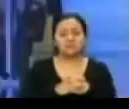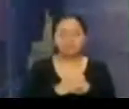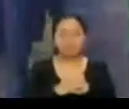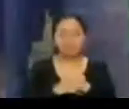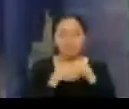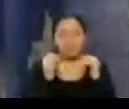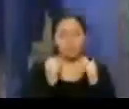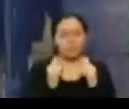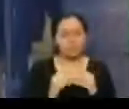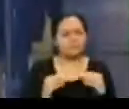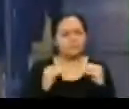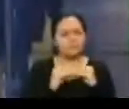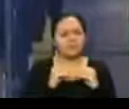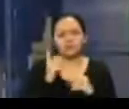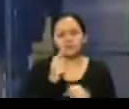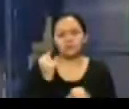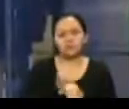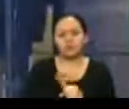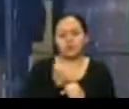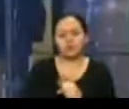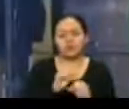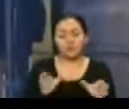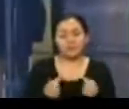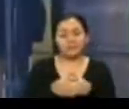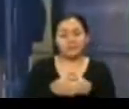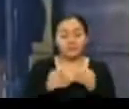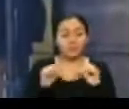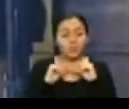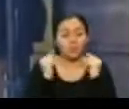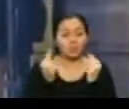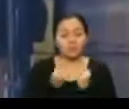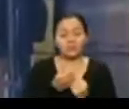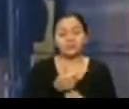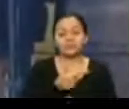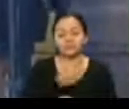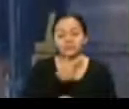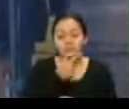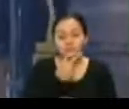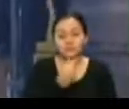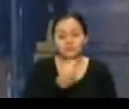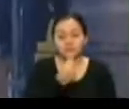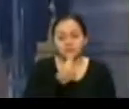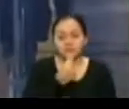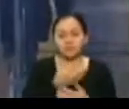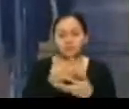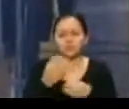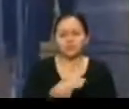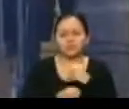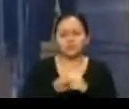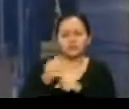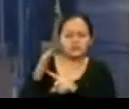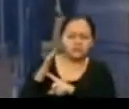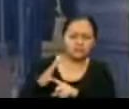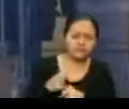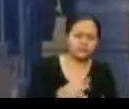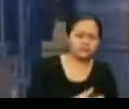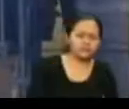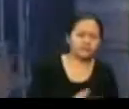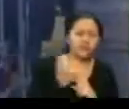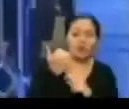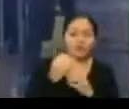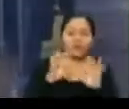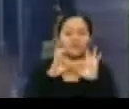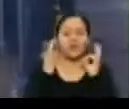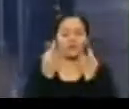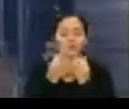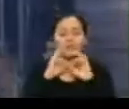tiene aprecio por su trabajo. Aquí están los grupos LGBTI, tantos años discriminados. Aquí están los